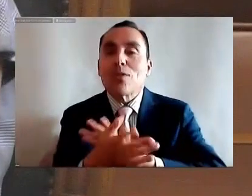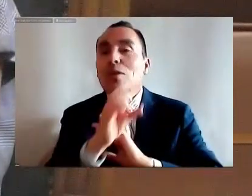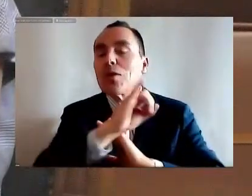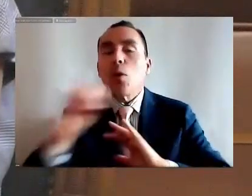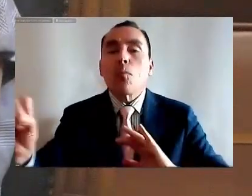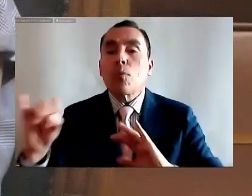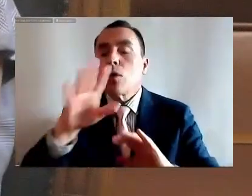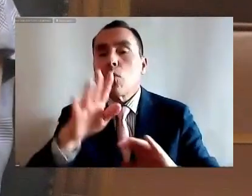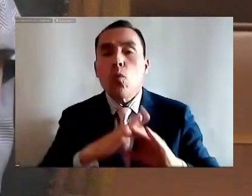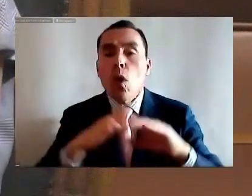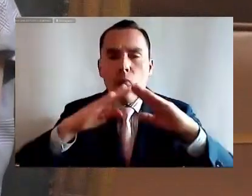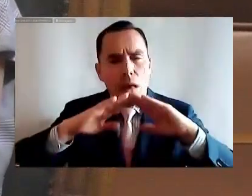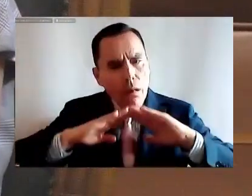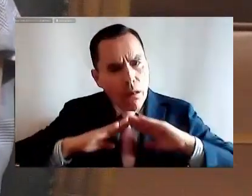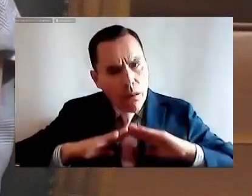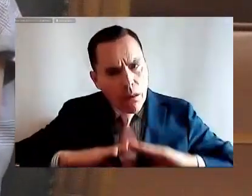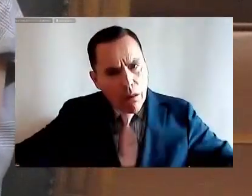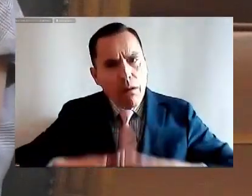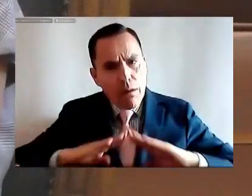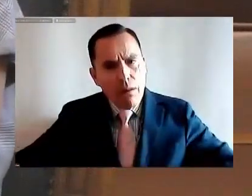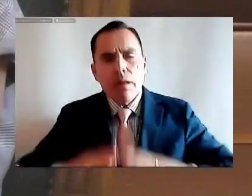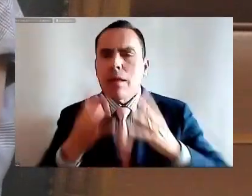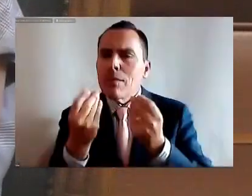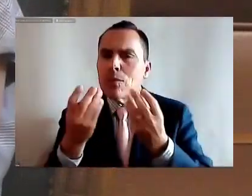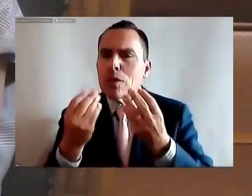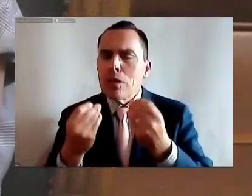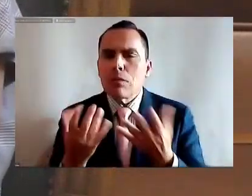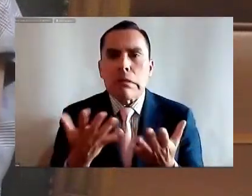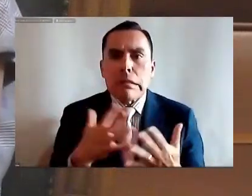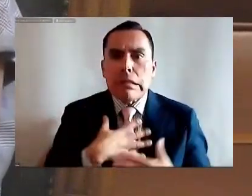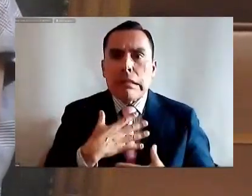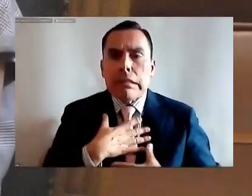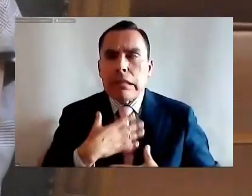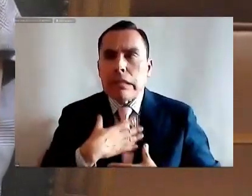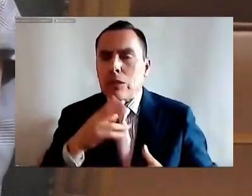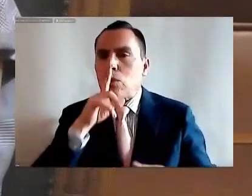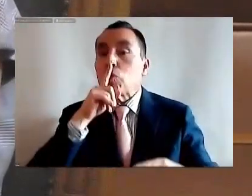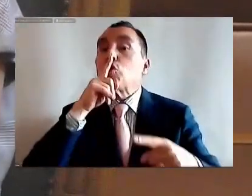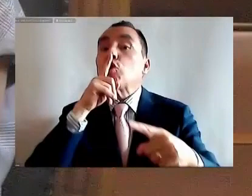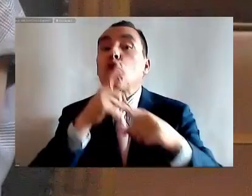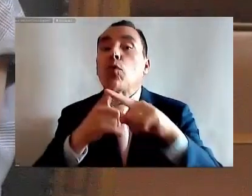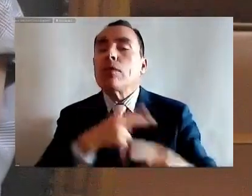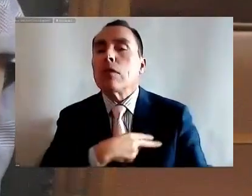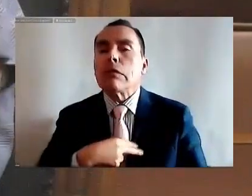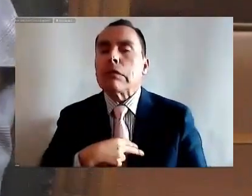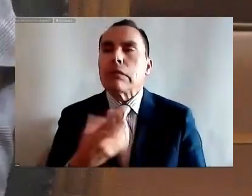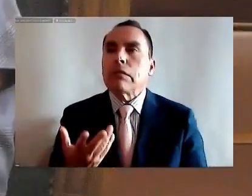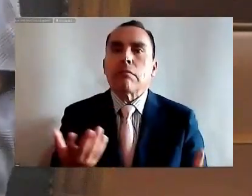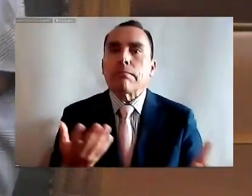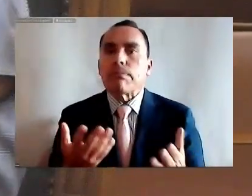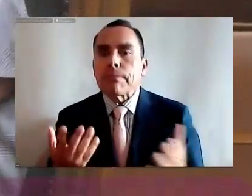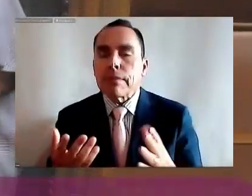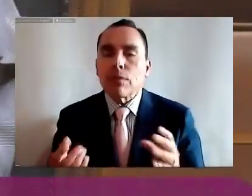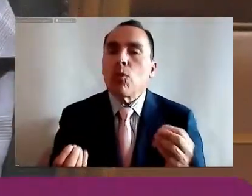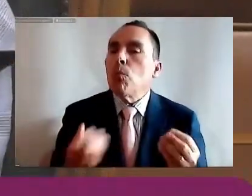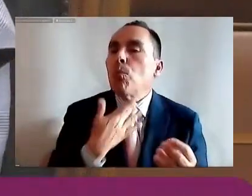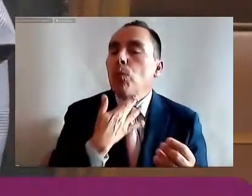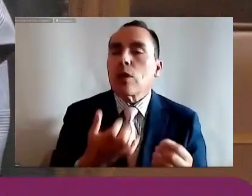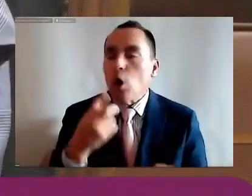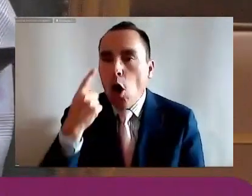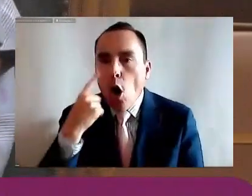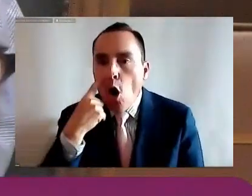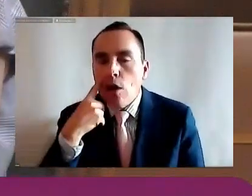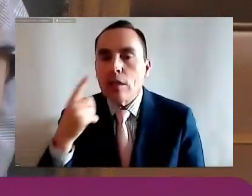los temores de esta especie de nombre que nos pone nerviosos, ¿verdad? Porque no lo conocemos y que porque